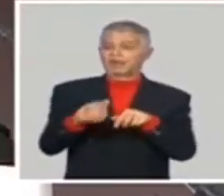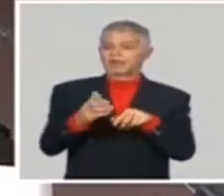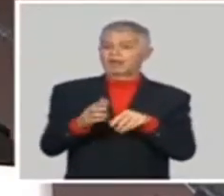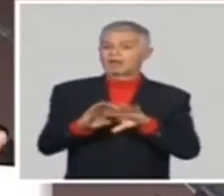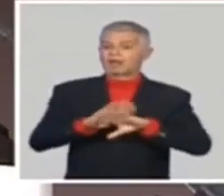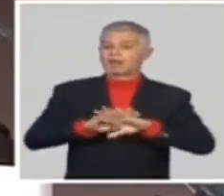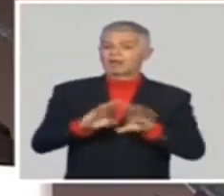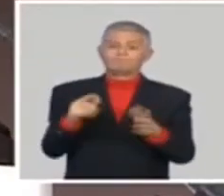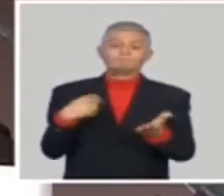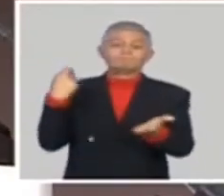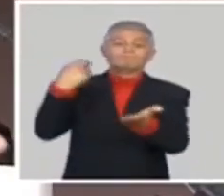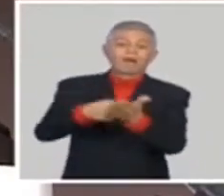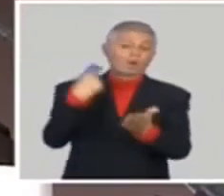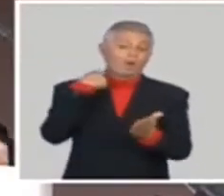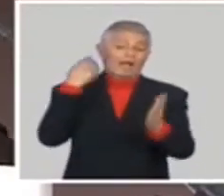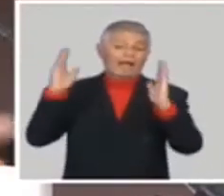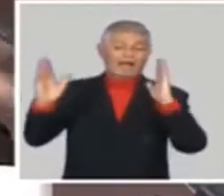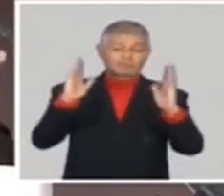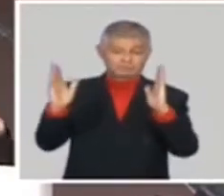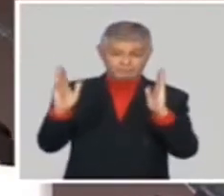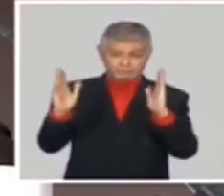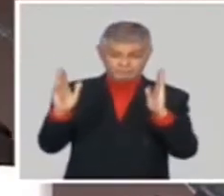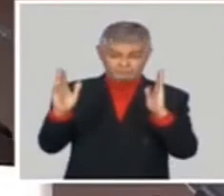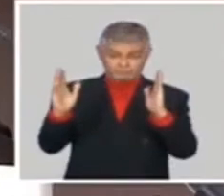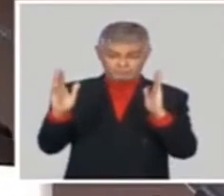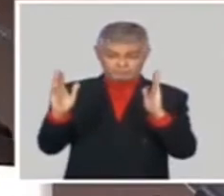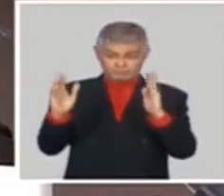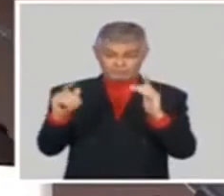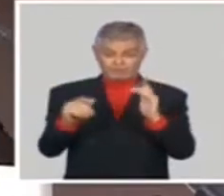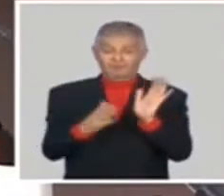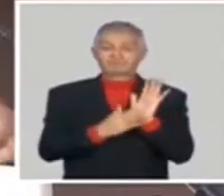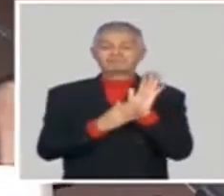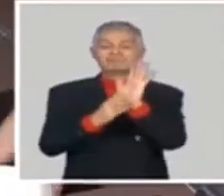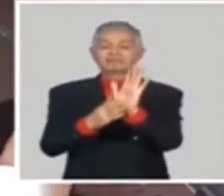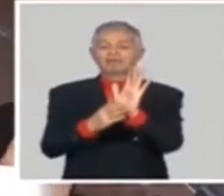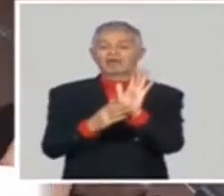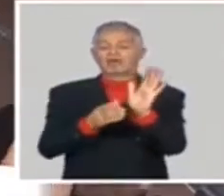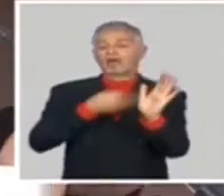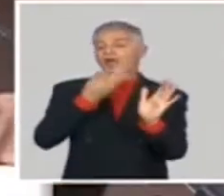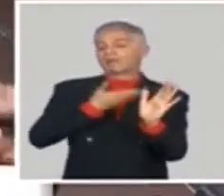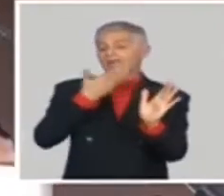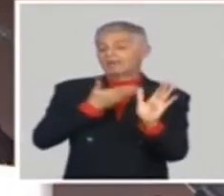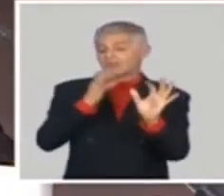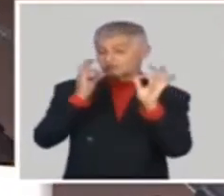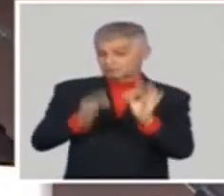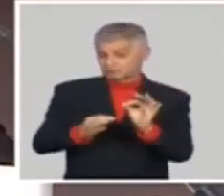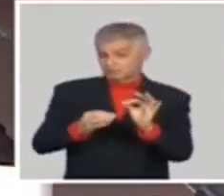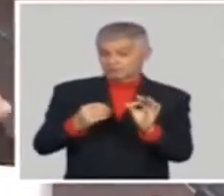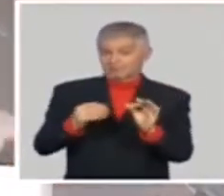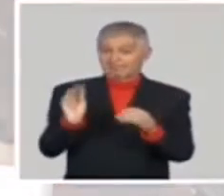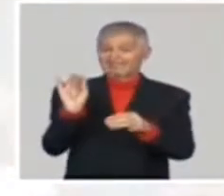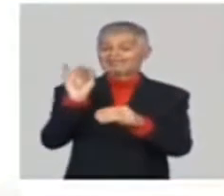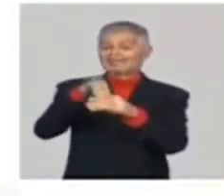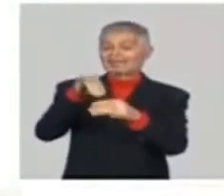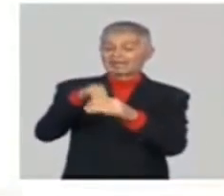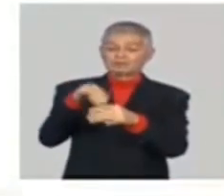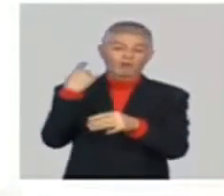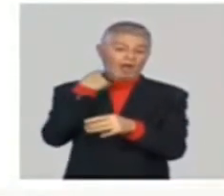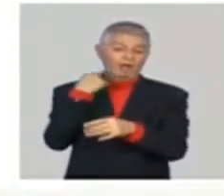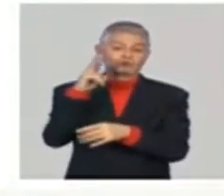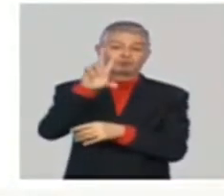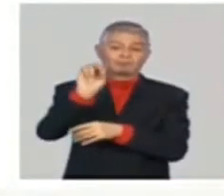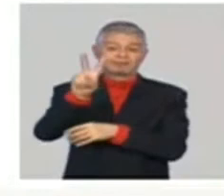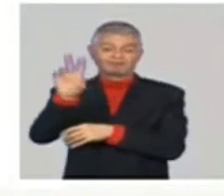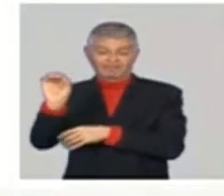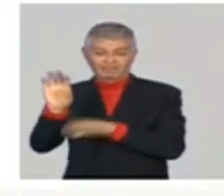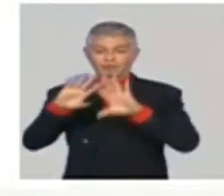anual a través de la declaración jurada, la presentación de la declaración jurada por los ingresos de este año 2020, de todos los trabajadores por